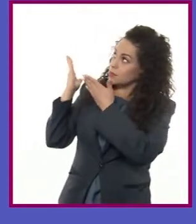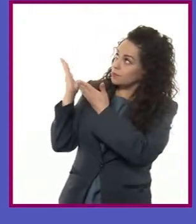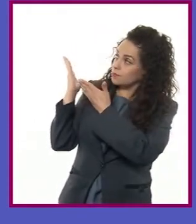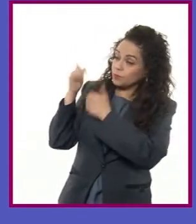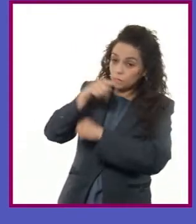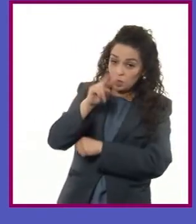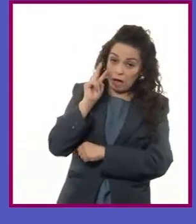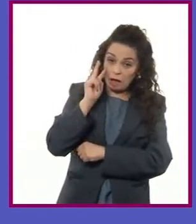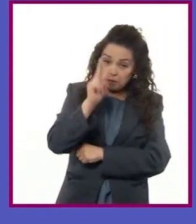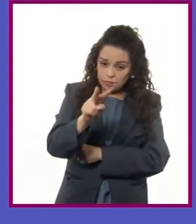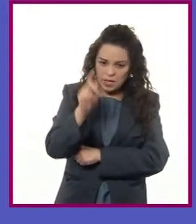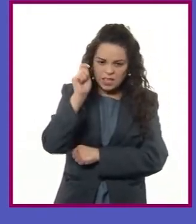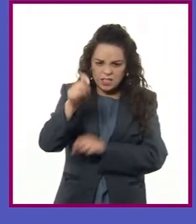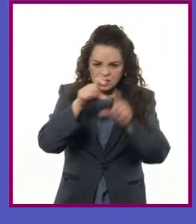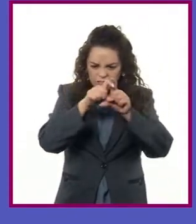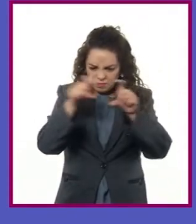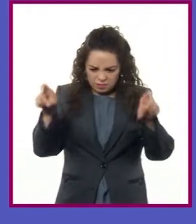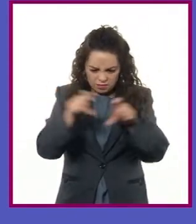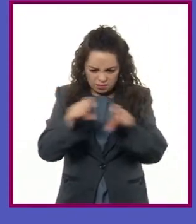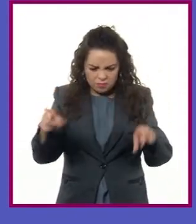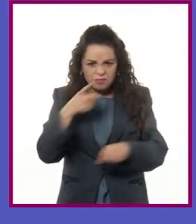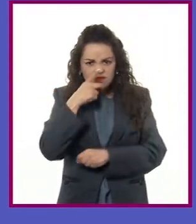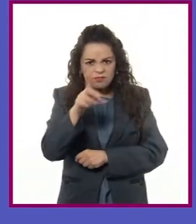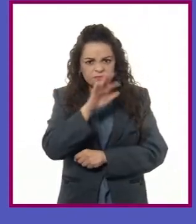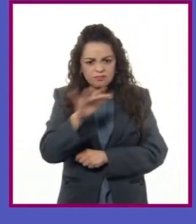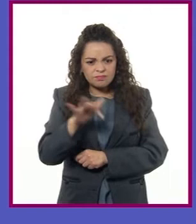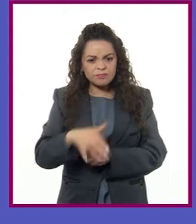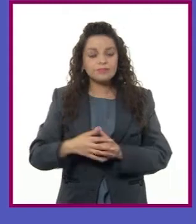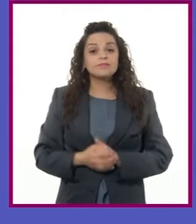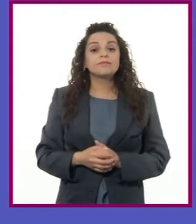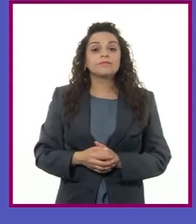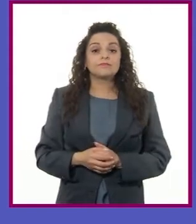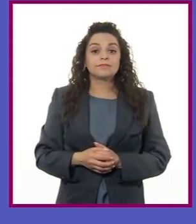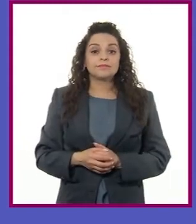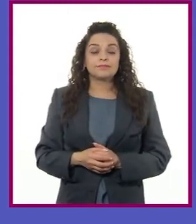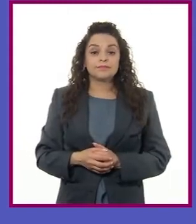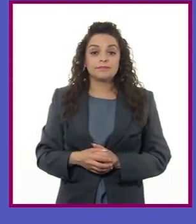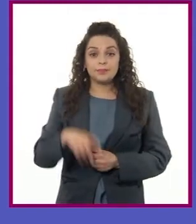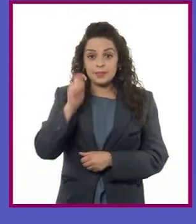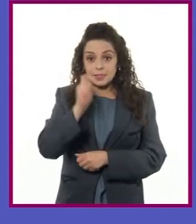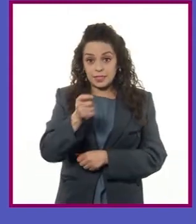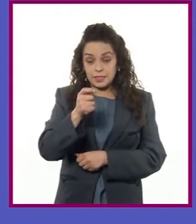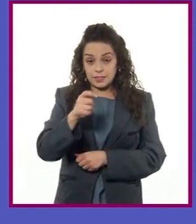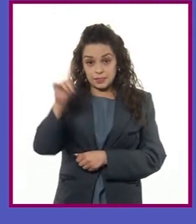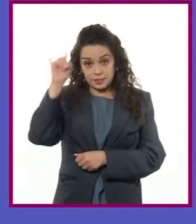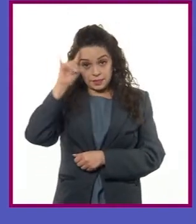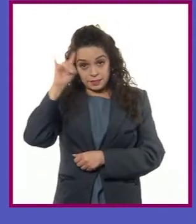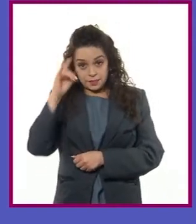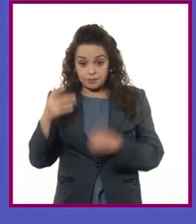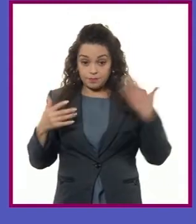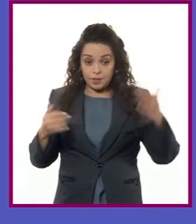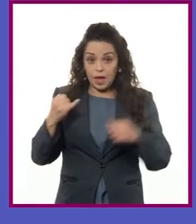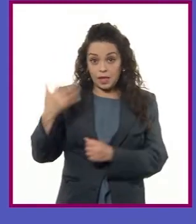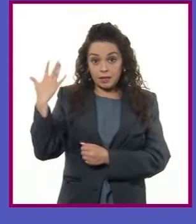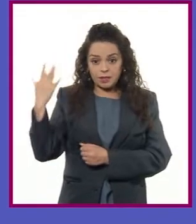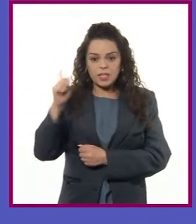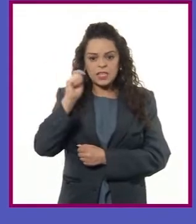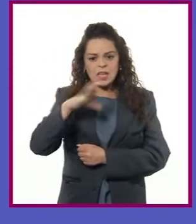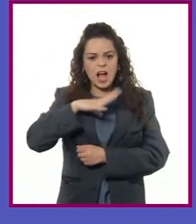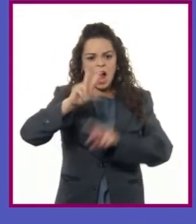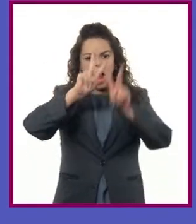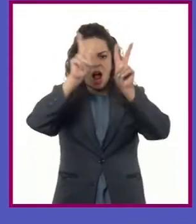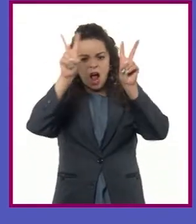Observen brevemente los párrafos resaltados. El lila del lado izquierdo y del lado derecho los entrecomillados que